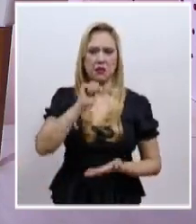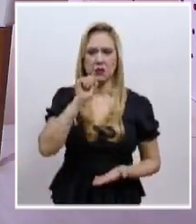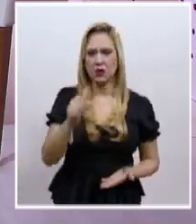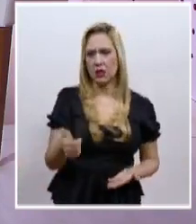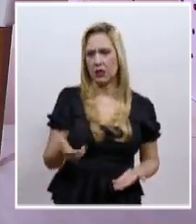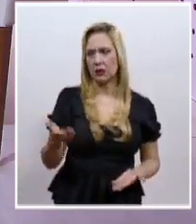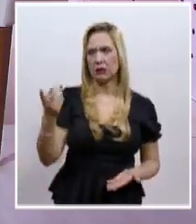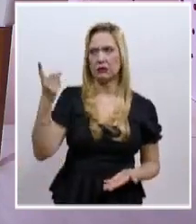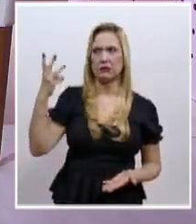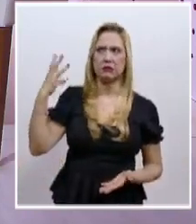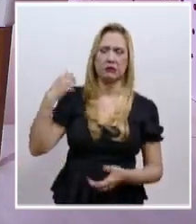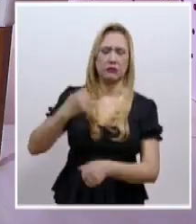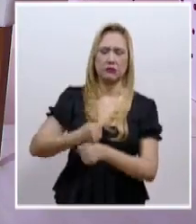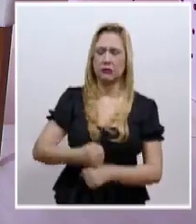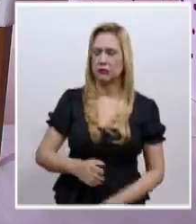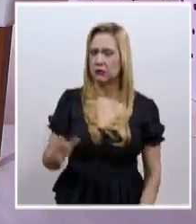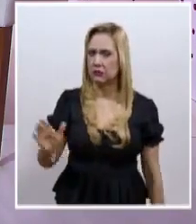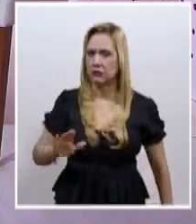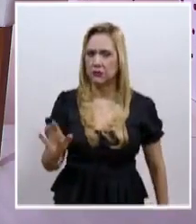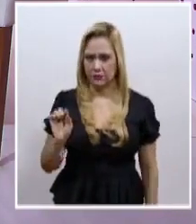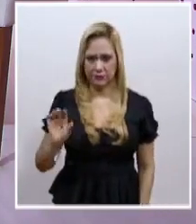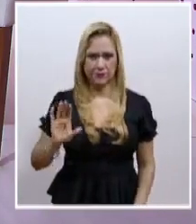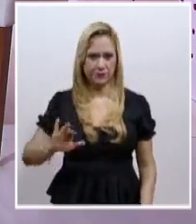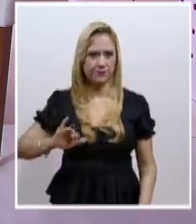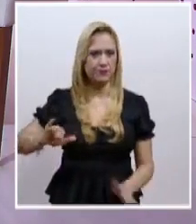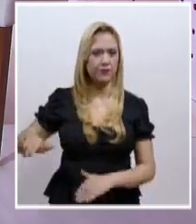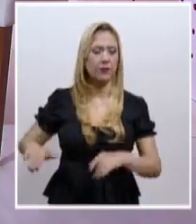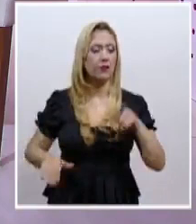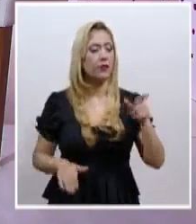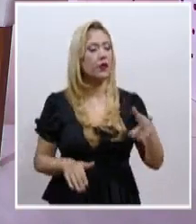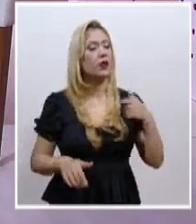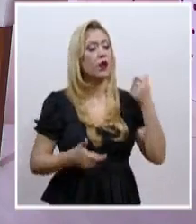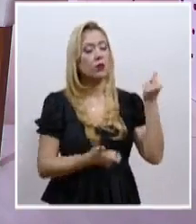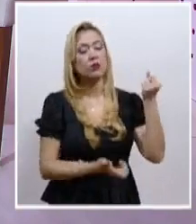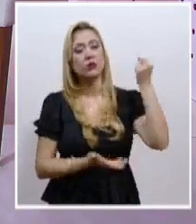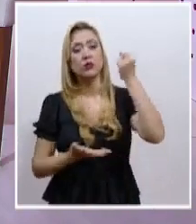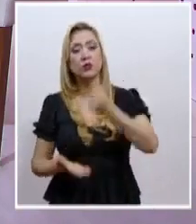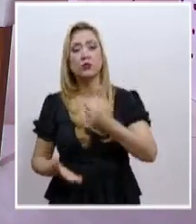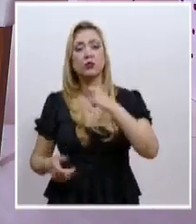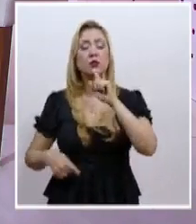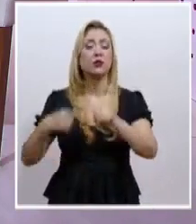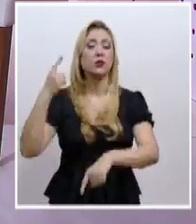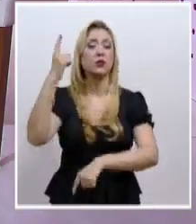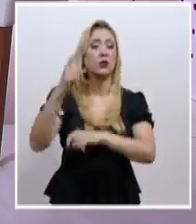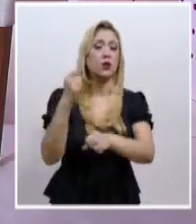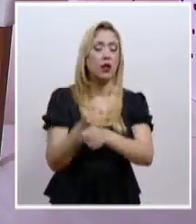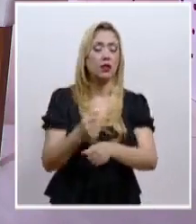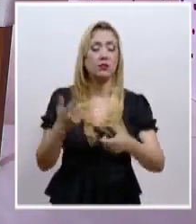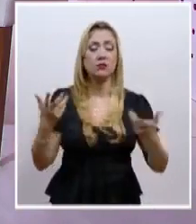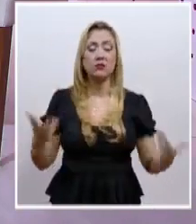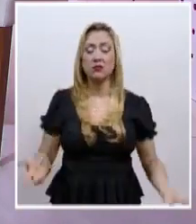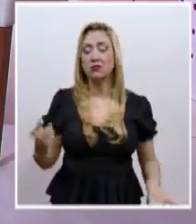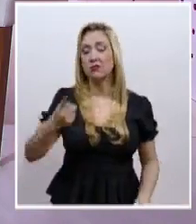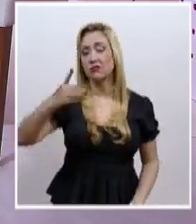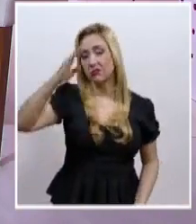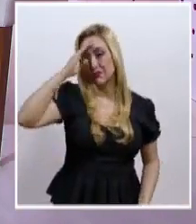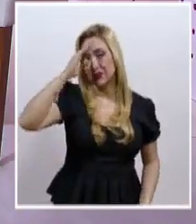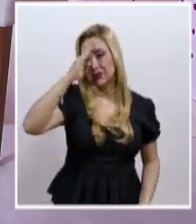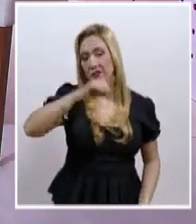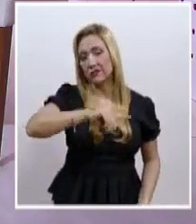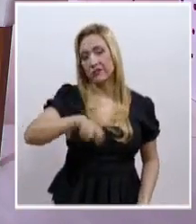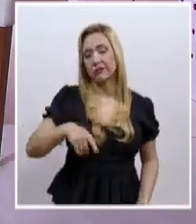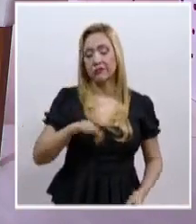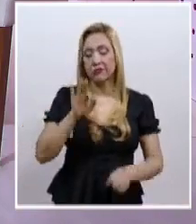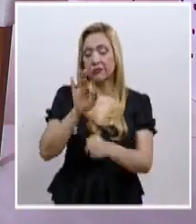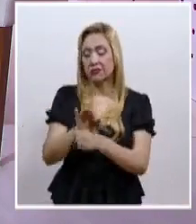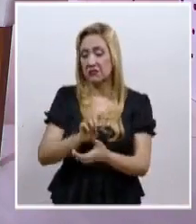eso, Eduardo, ¿qué nos puedes contar del presupuesto que se presenta para el próximo año, sobre todo desde un punto de vista de la incidencia que puede tener en la